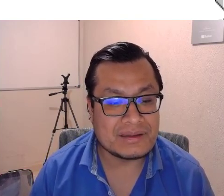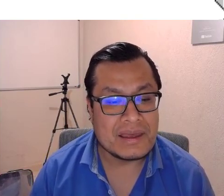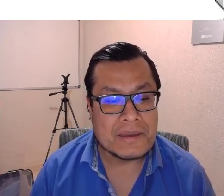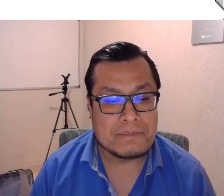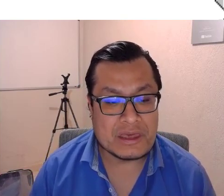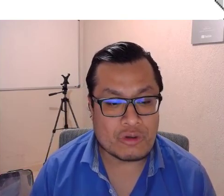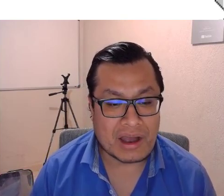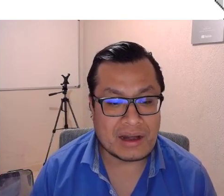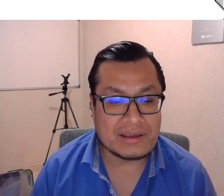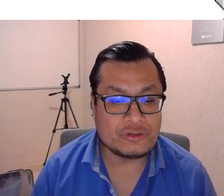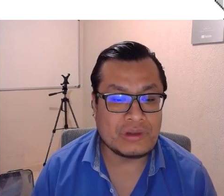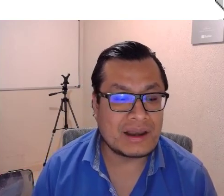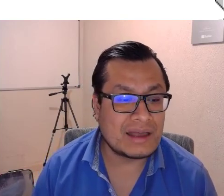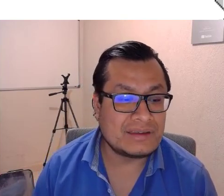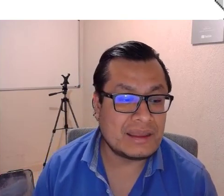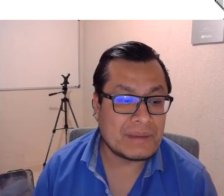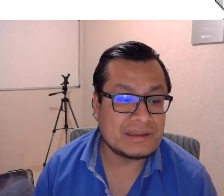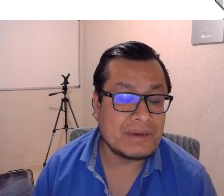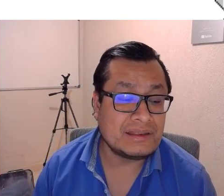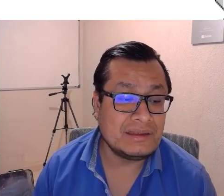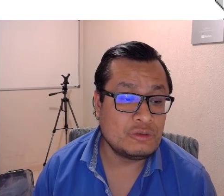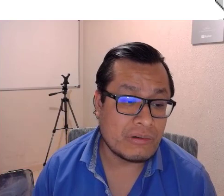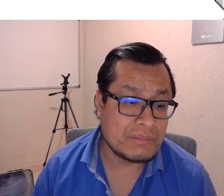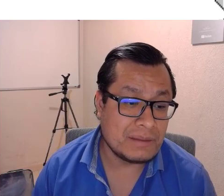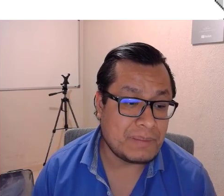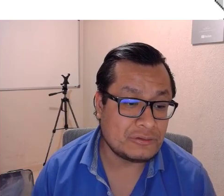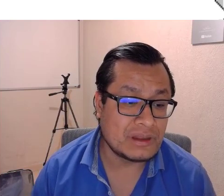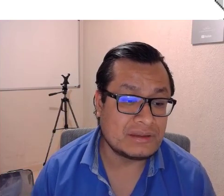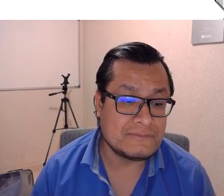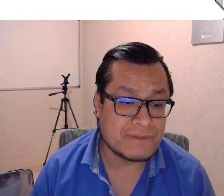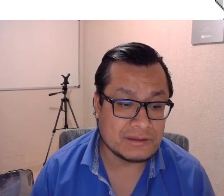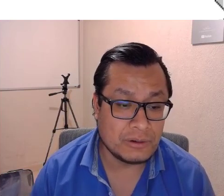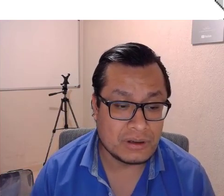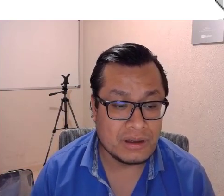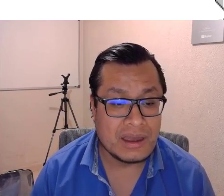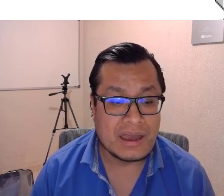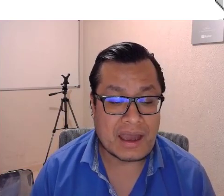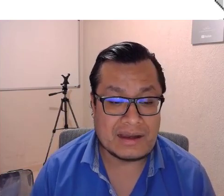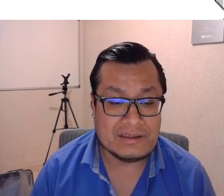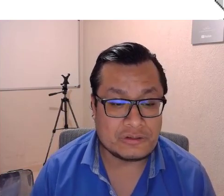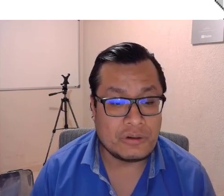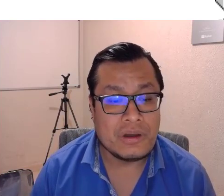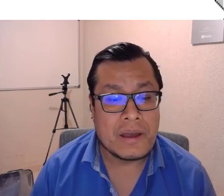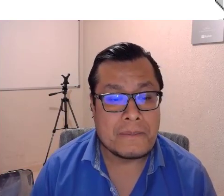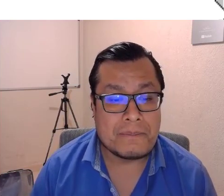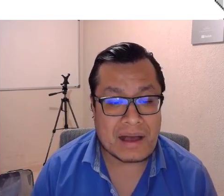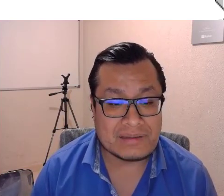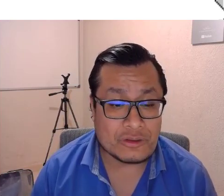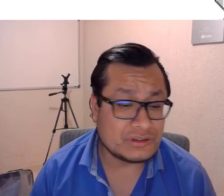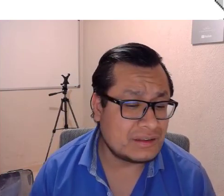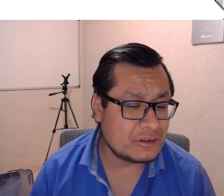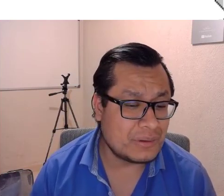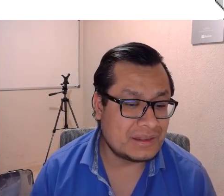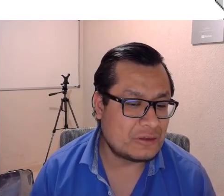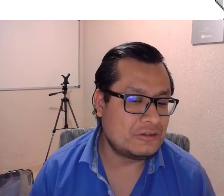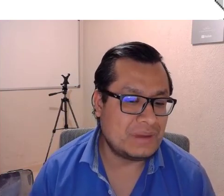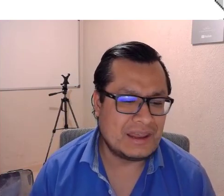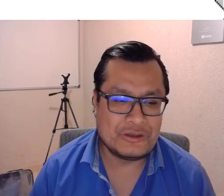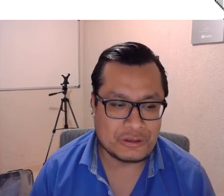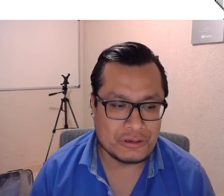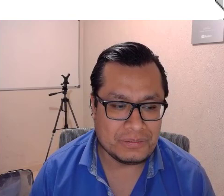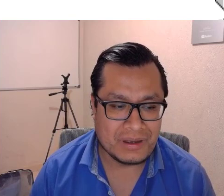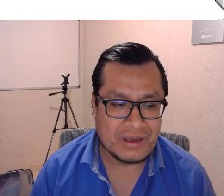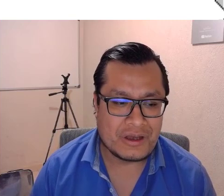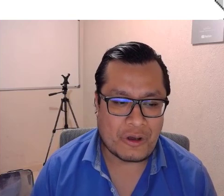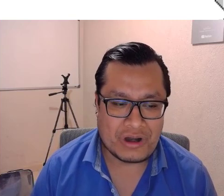asambleas michoacán existe un alcance de más de 29 mil personas en facebook jalisco más de 292.000